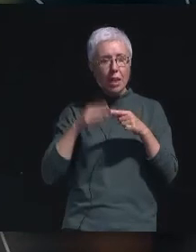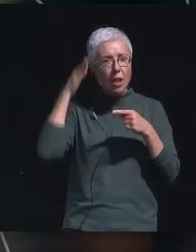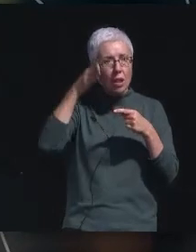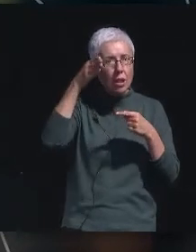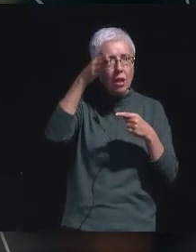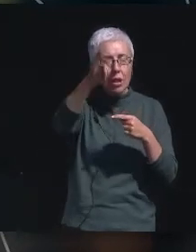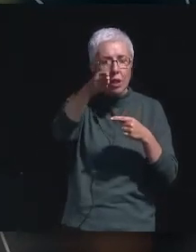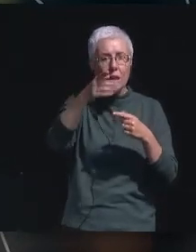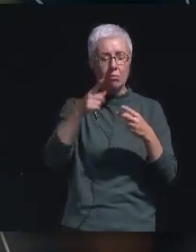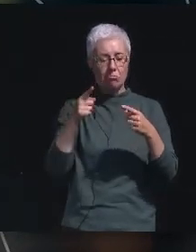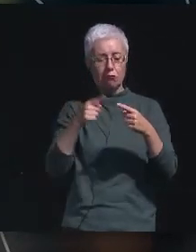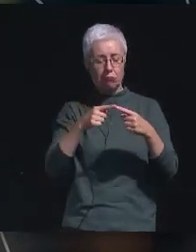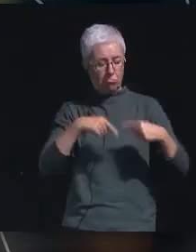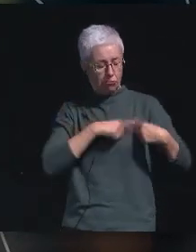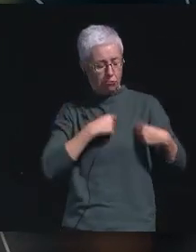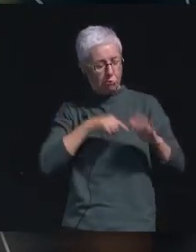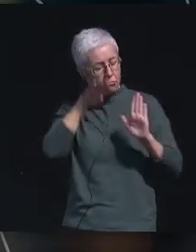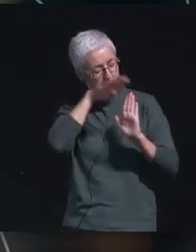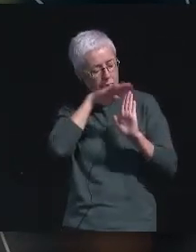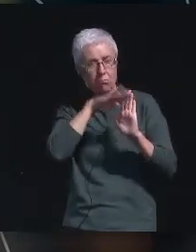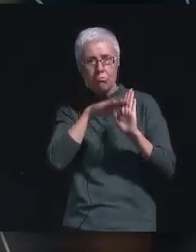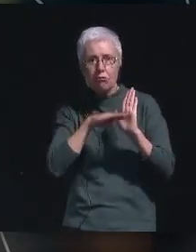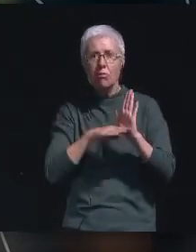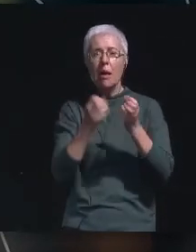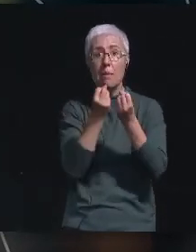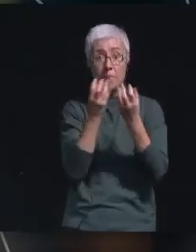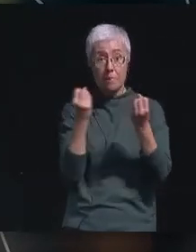cómo liderar en valores con David Vegara,